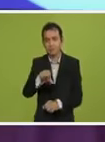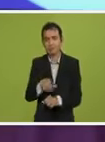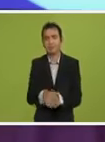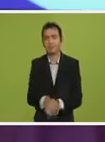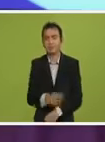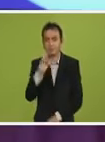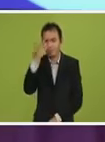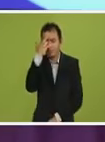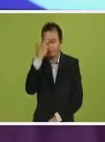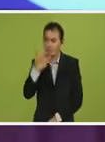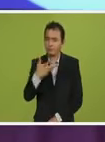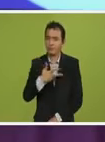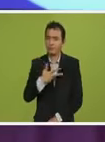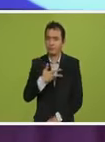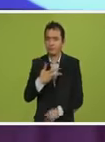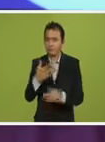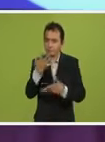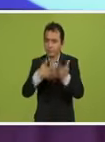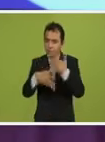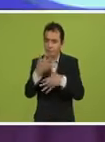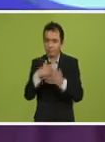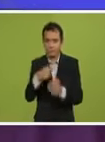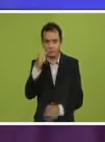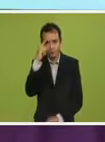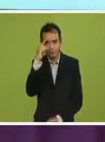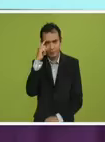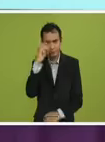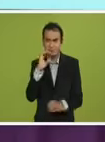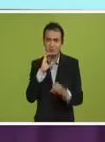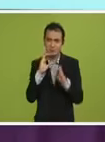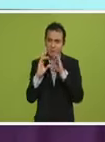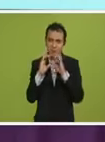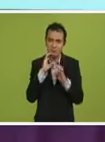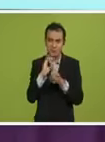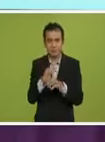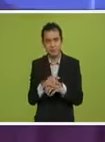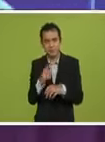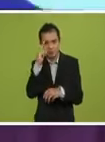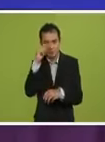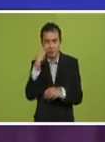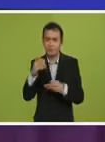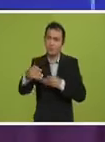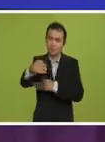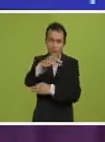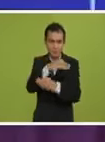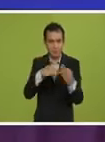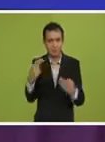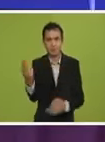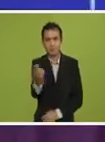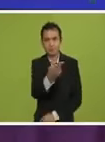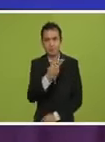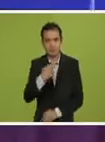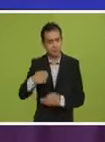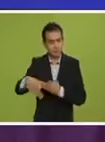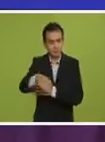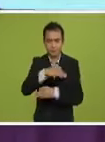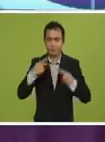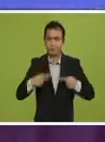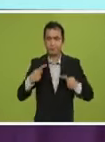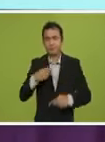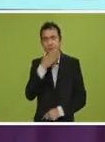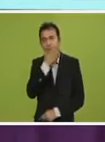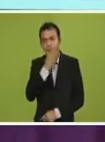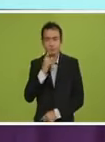tiene este lenguaje con ustedes, un lenguaje coloquial, un lenguaje en el cual nos estamos comunicando con la sociedad en general, con hombres, con